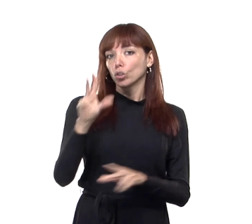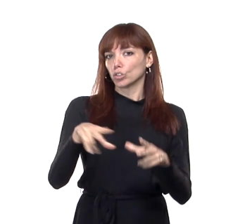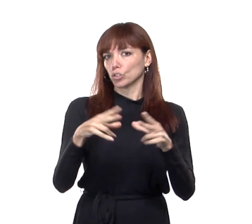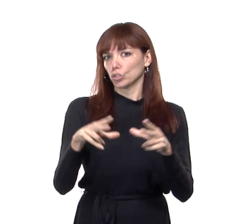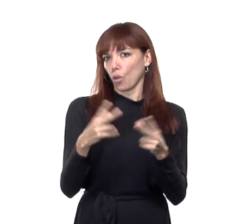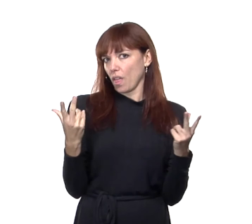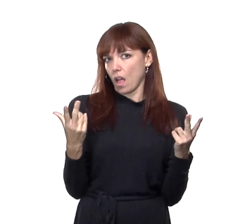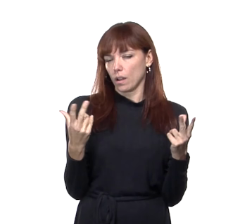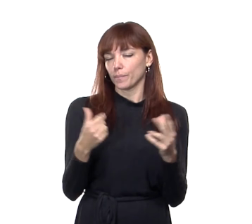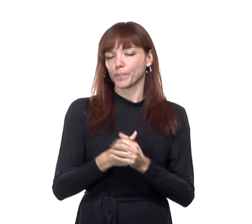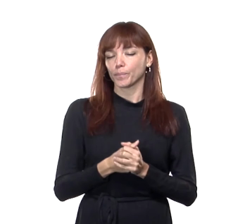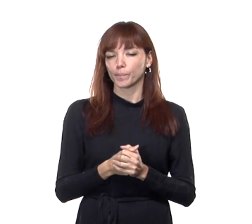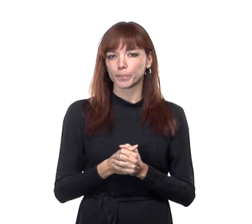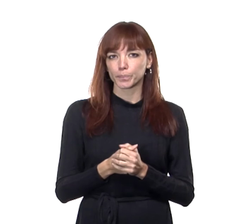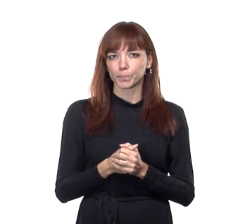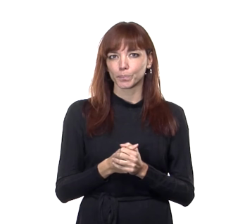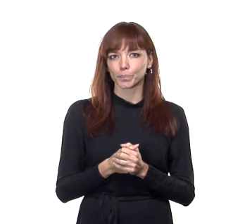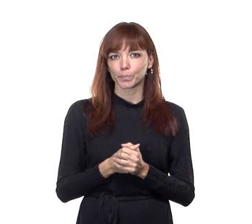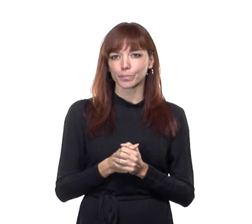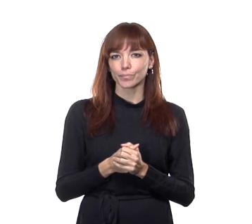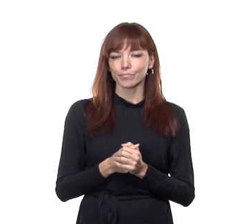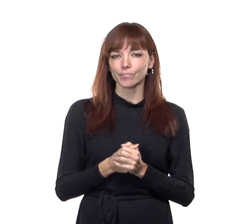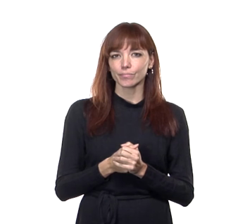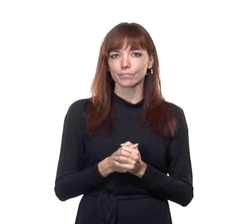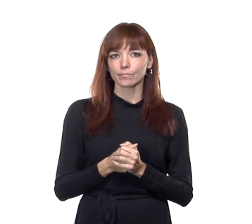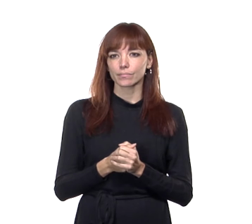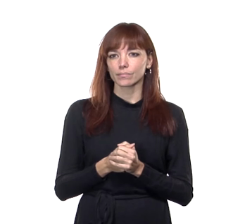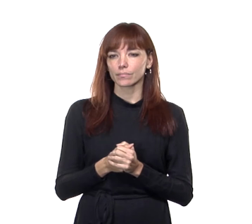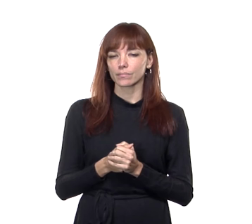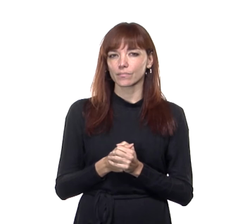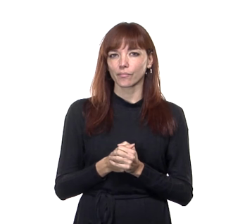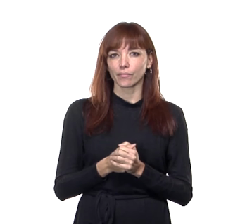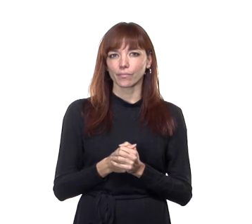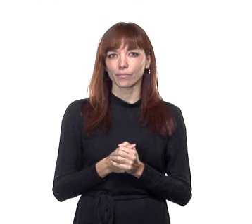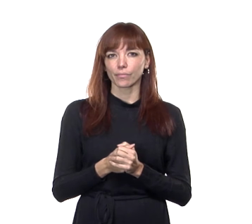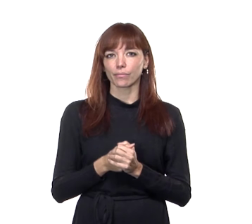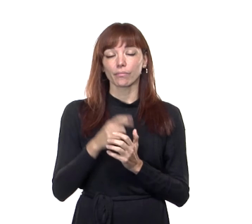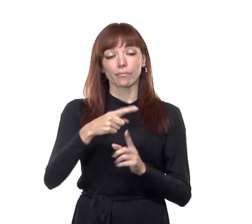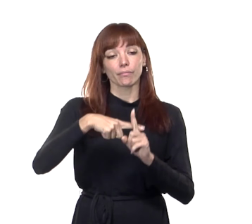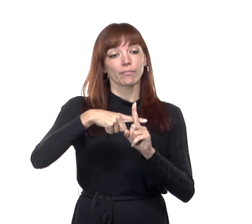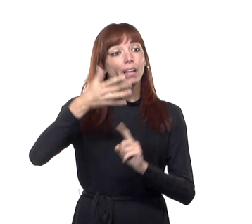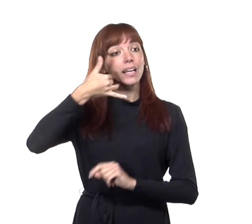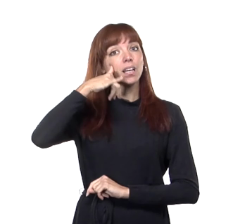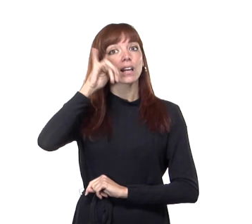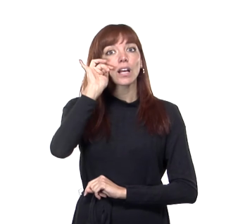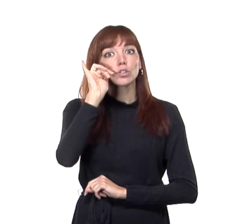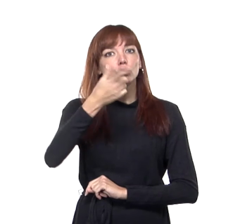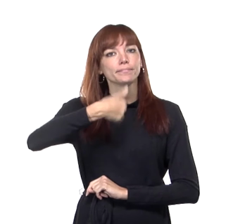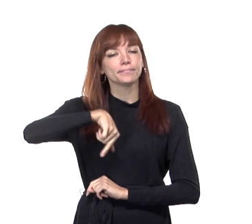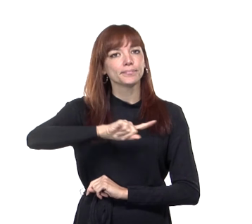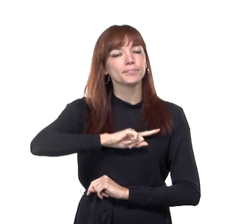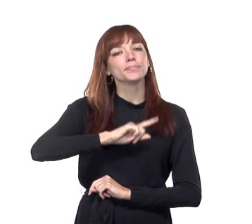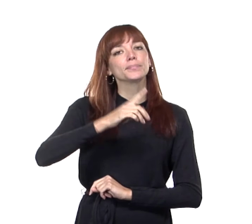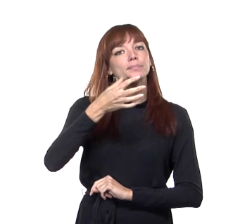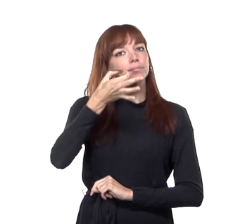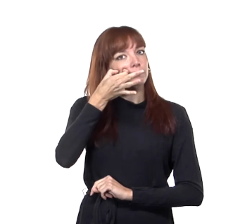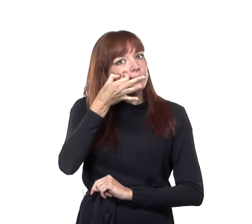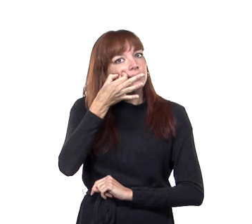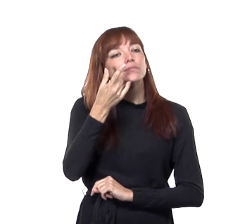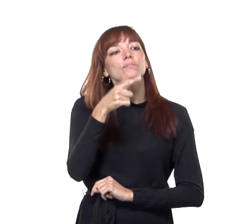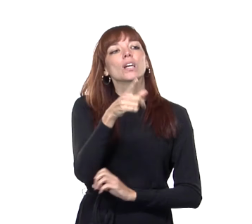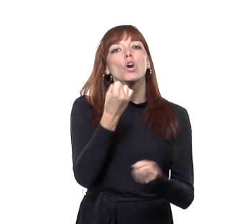más colectivo os voy a hablar una parte de los riesgos a los que nos estamos exponiendo con esta economía